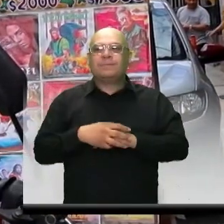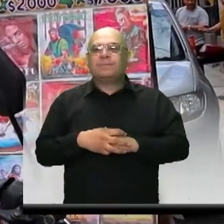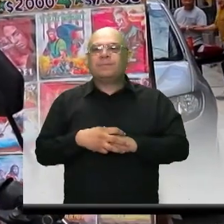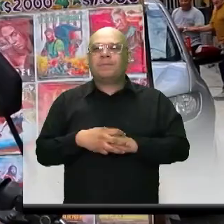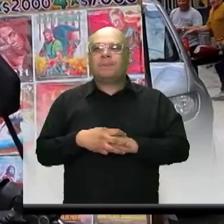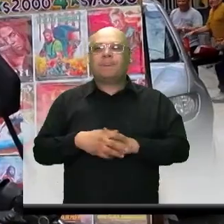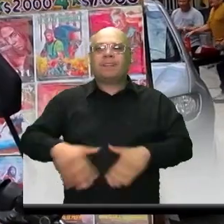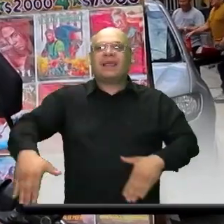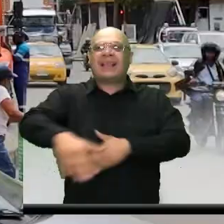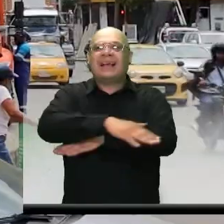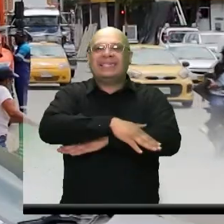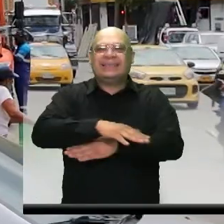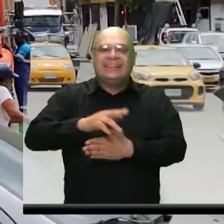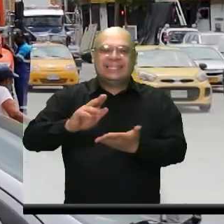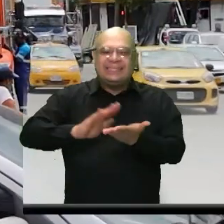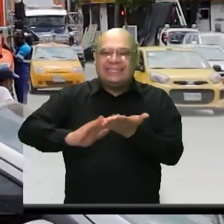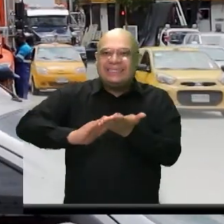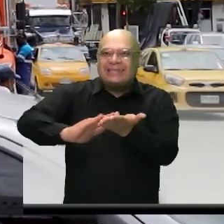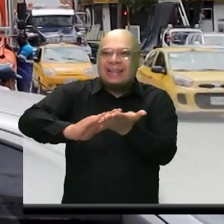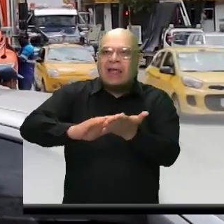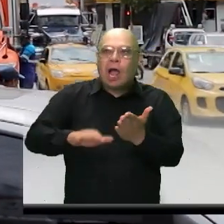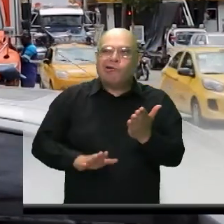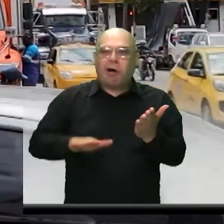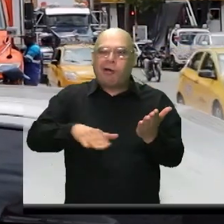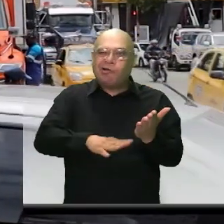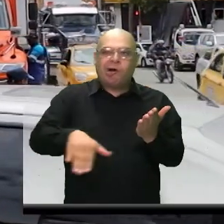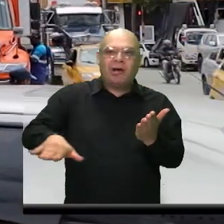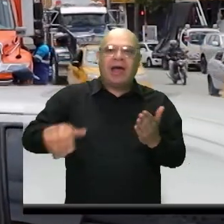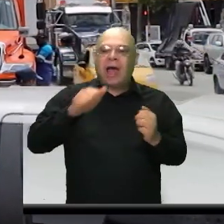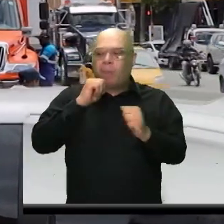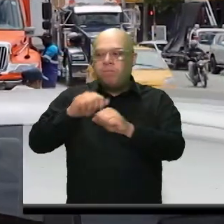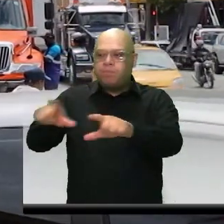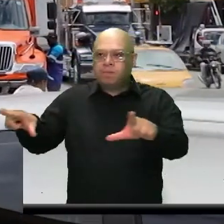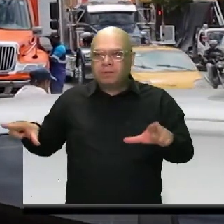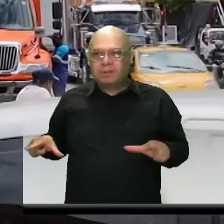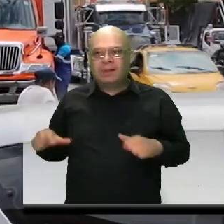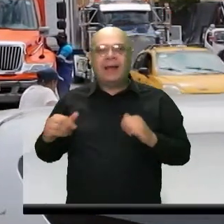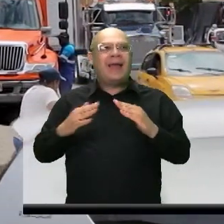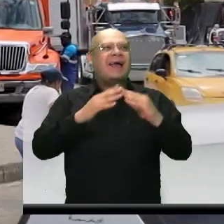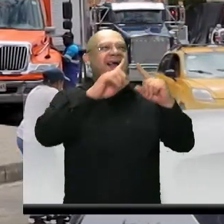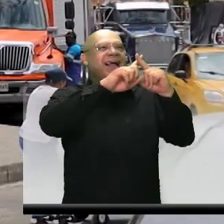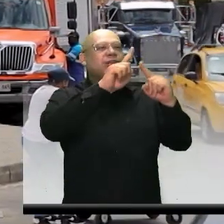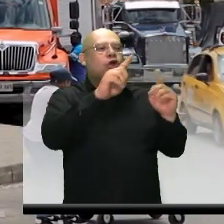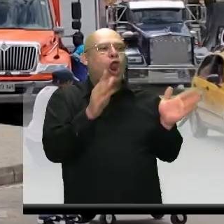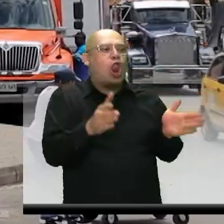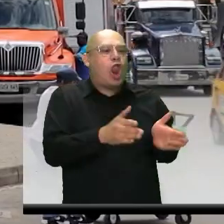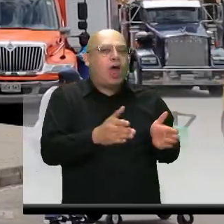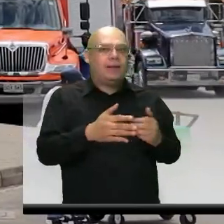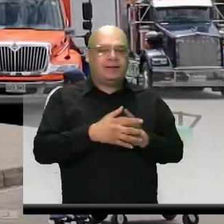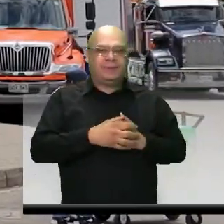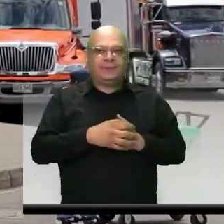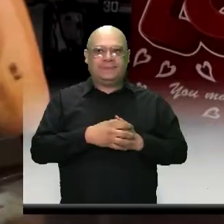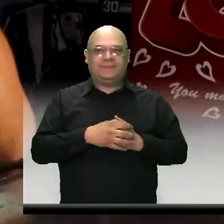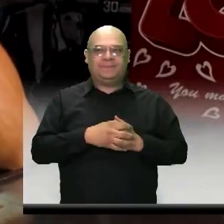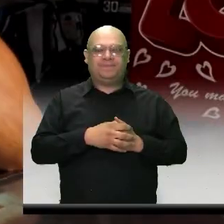sin pavimentar. Aquí el hueco eran unas lagunas. La iglesia era pequeñita. Donde ahora